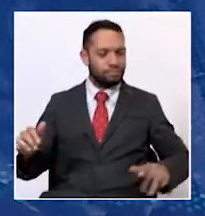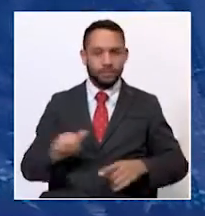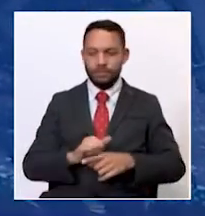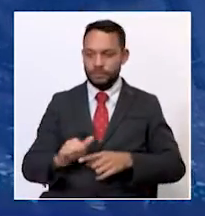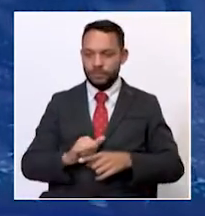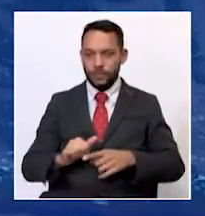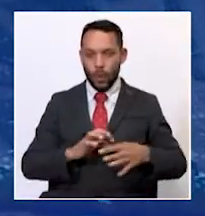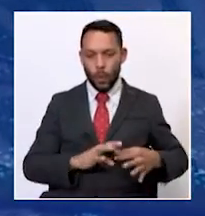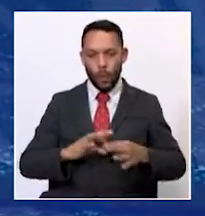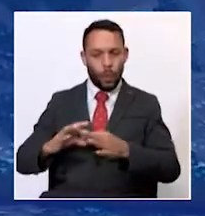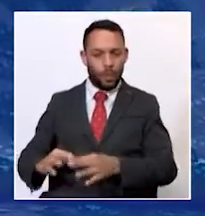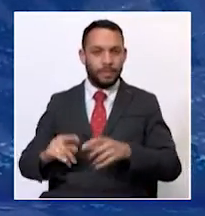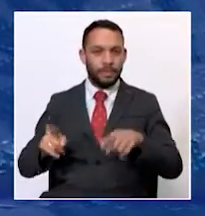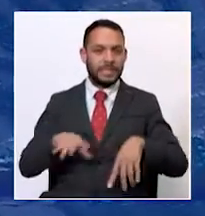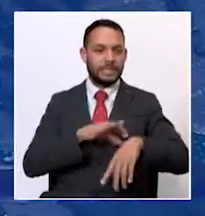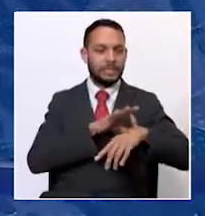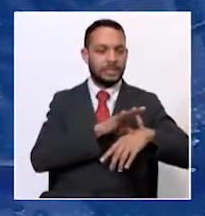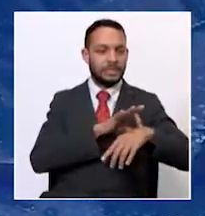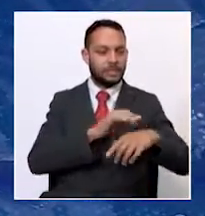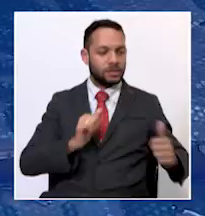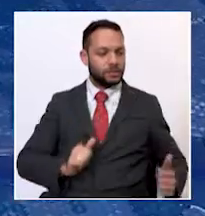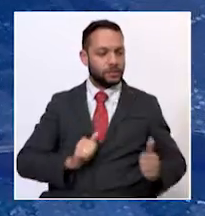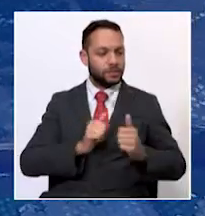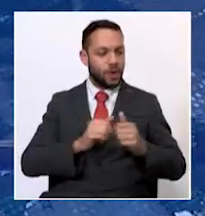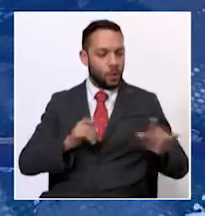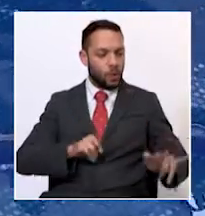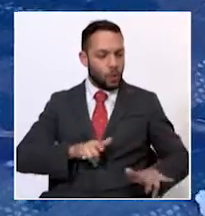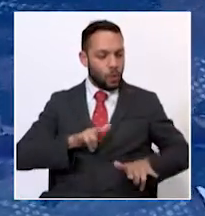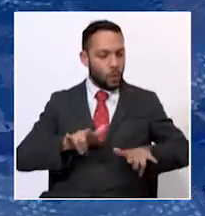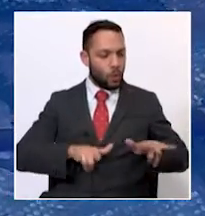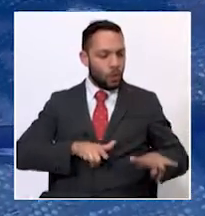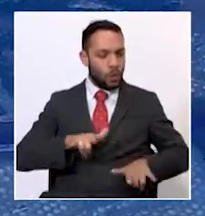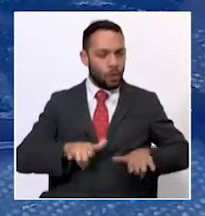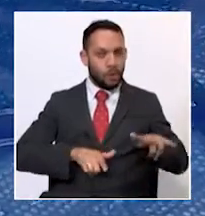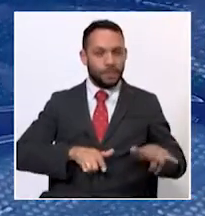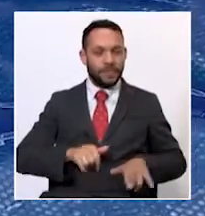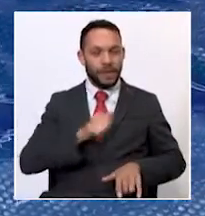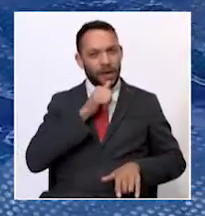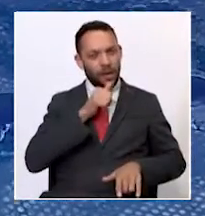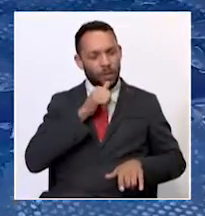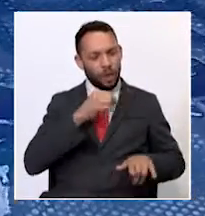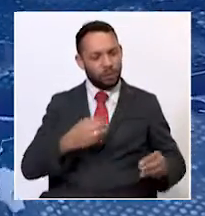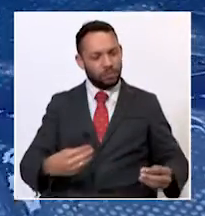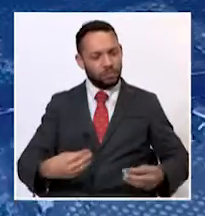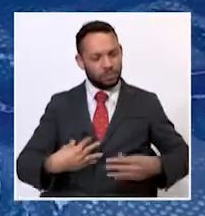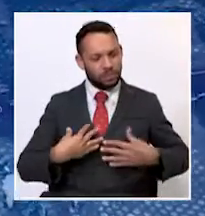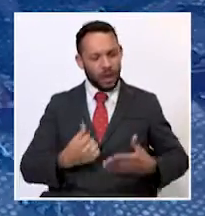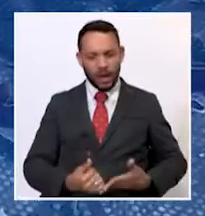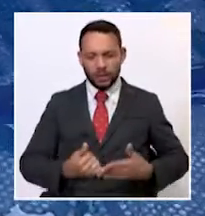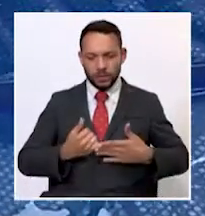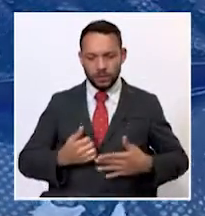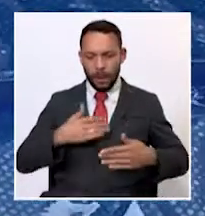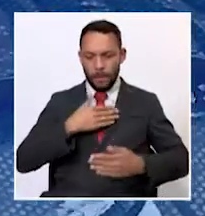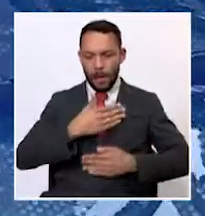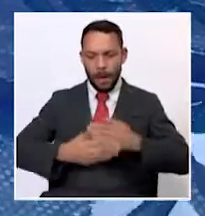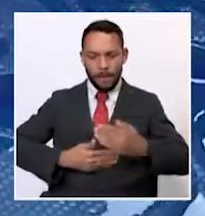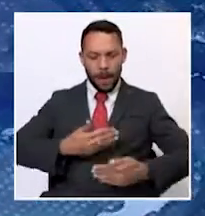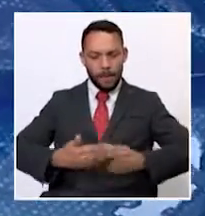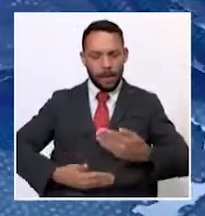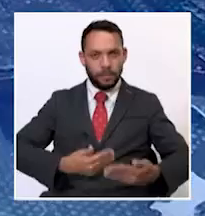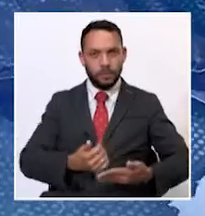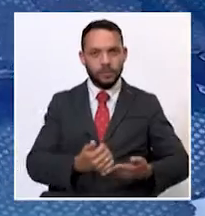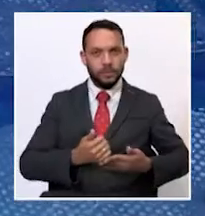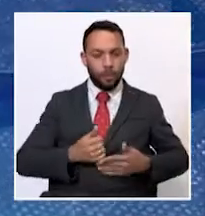recambio de flora intestinal. Y es la hidroterapia y la hidrología médica. ¿Qué hay detrás de todo este proceso? ¿Qué